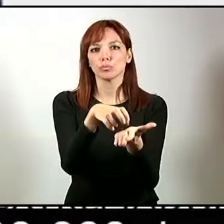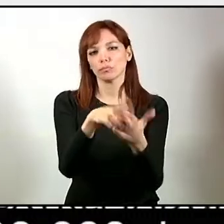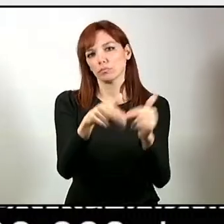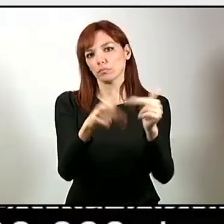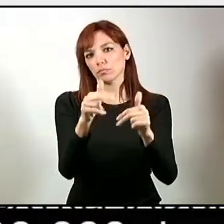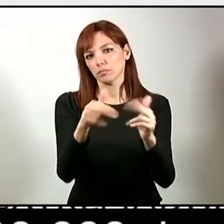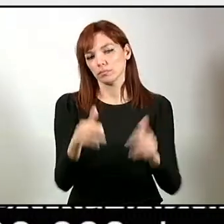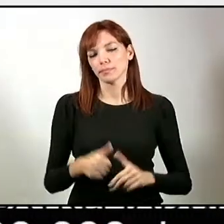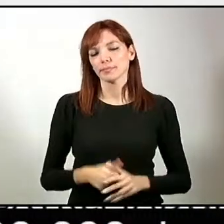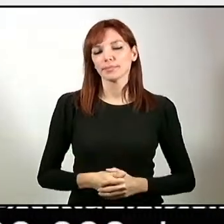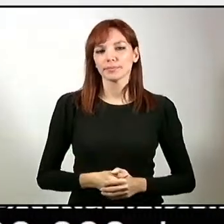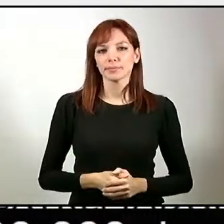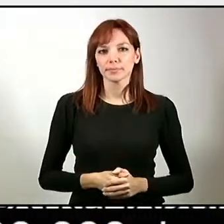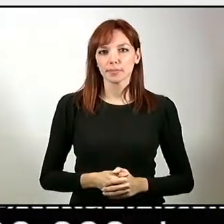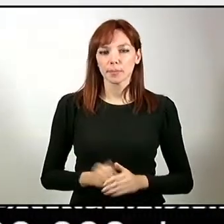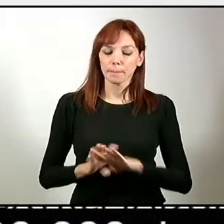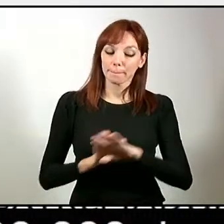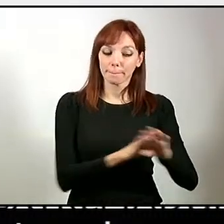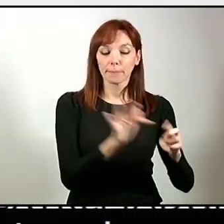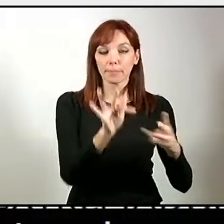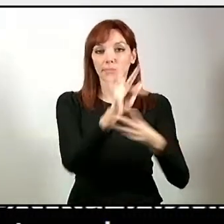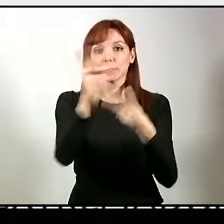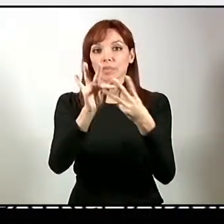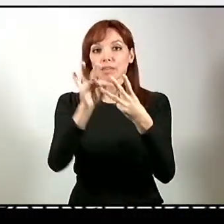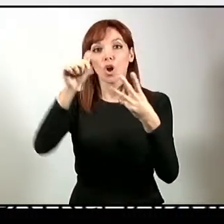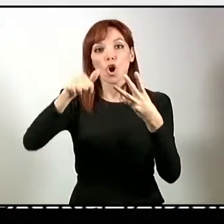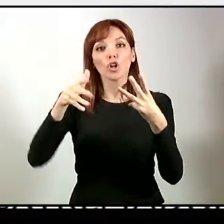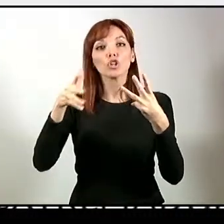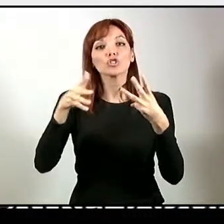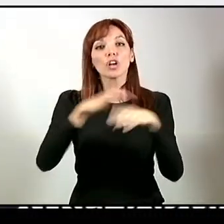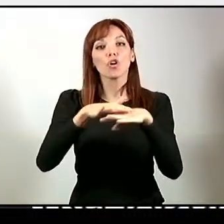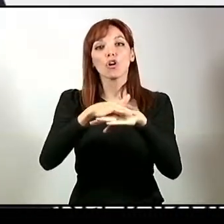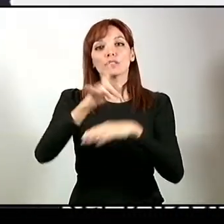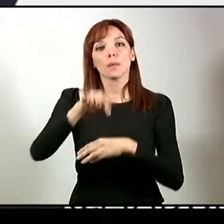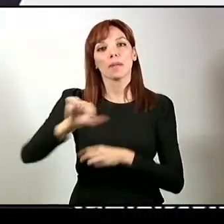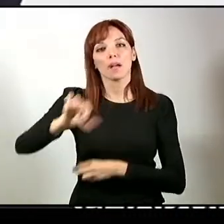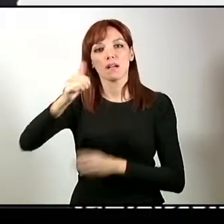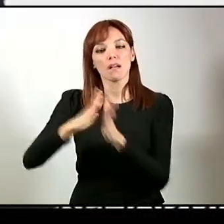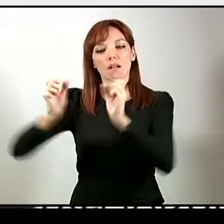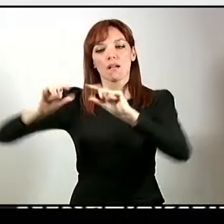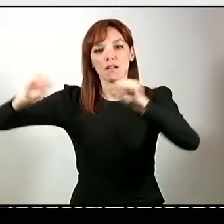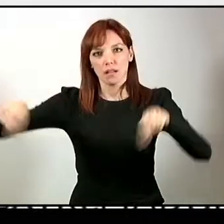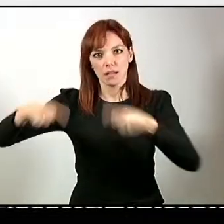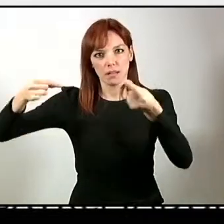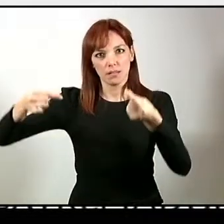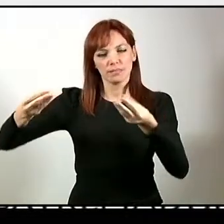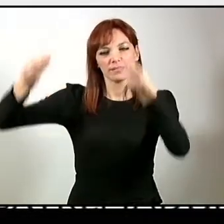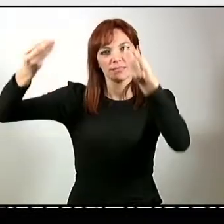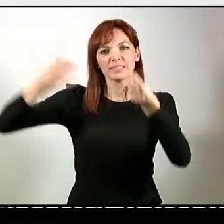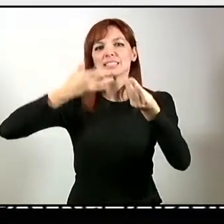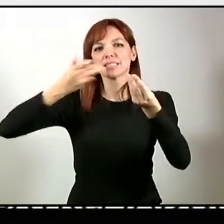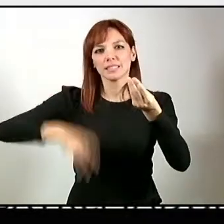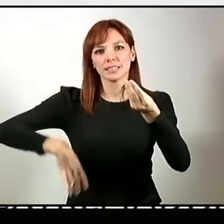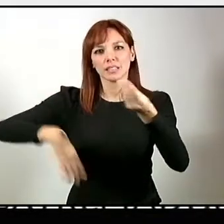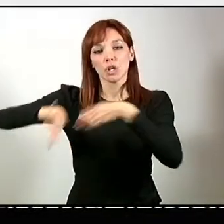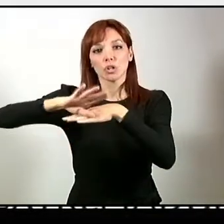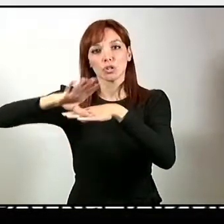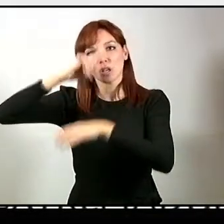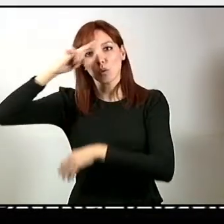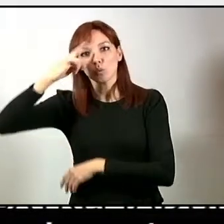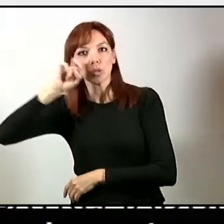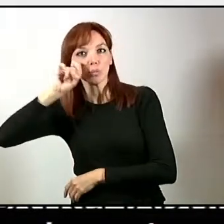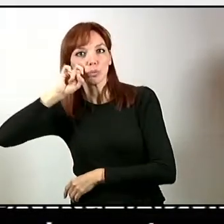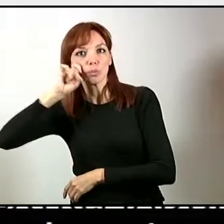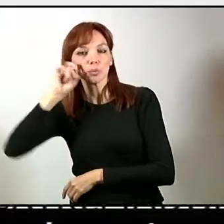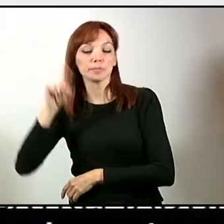salud. El Consejo de Gobierno también ha autorizado hoy la formalización de un convenio entre la Consejería de Cultura y